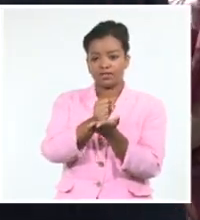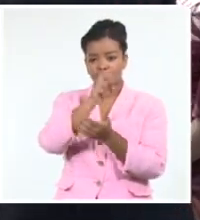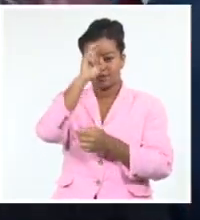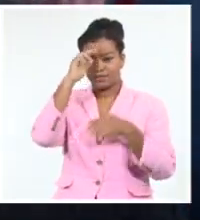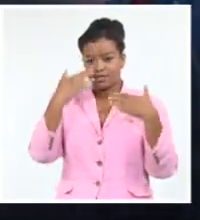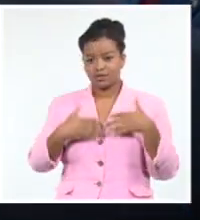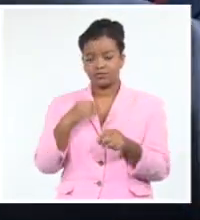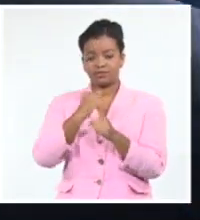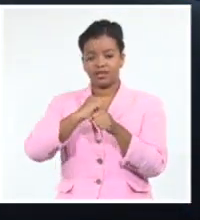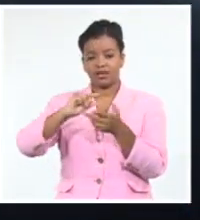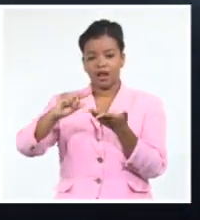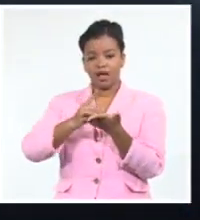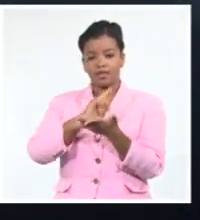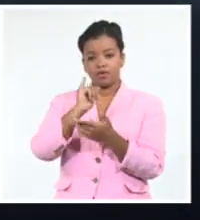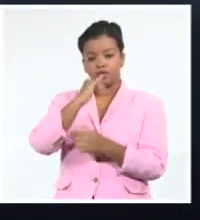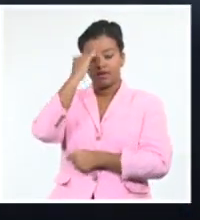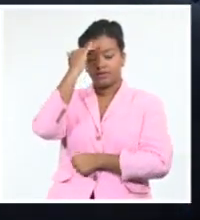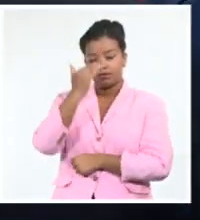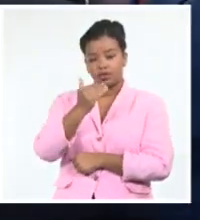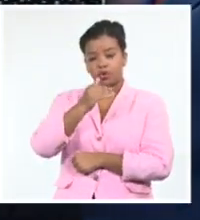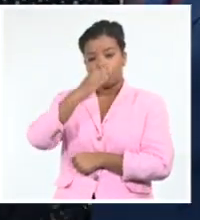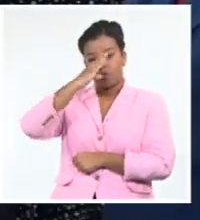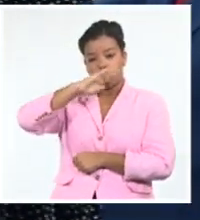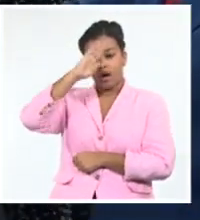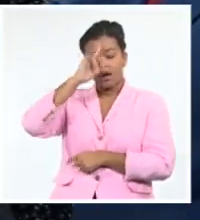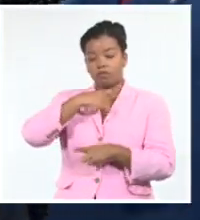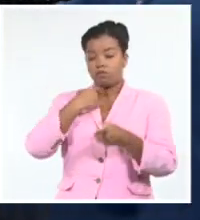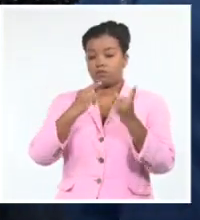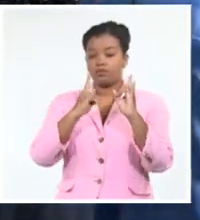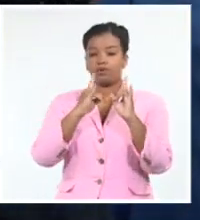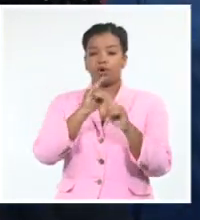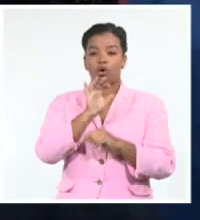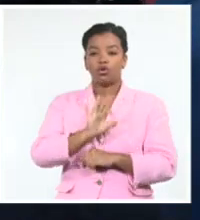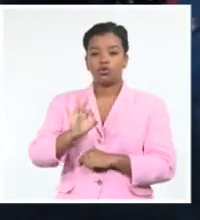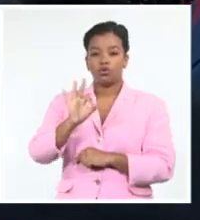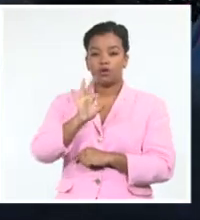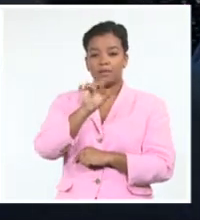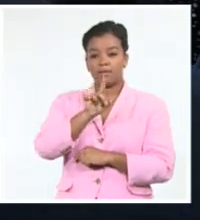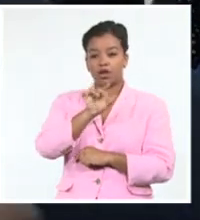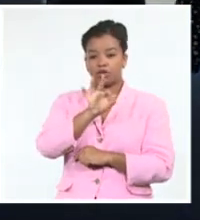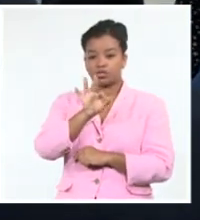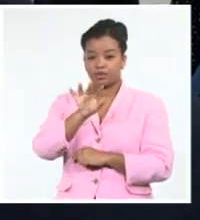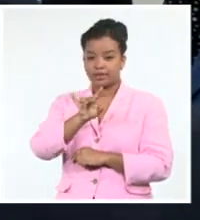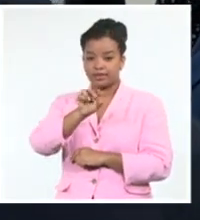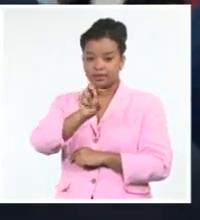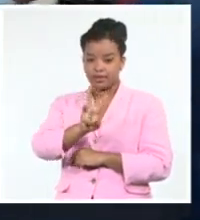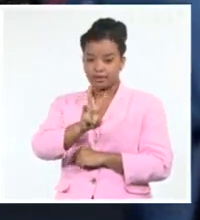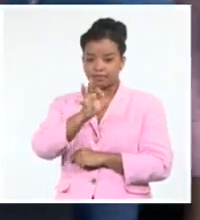rendirá homenaje a los cubanos caídos en octubre de 1983, durante la invasión